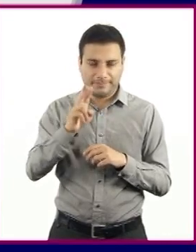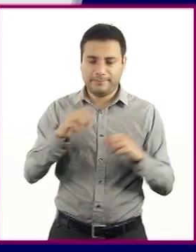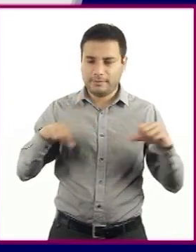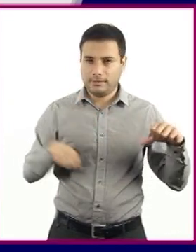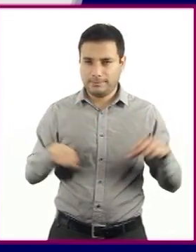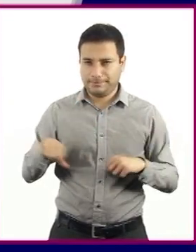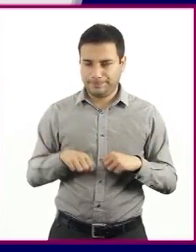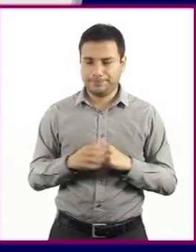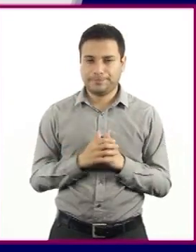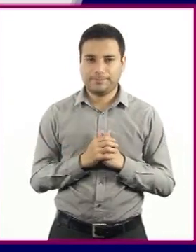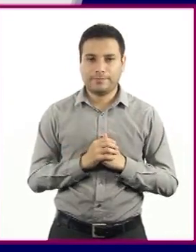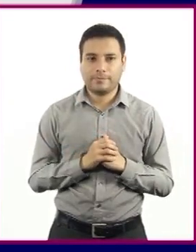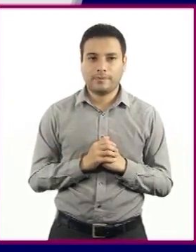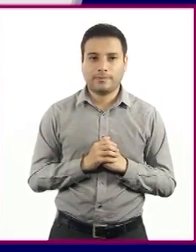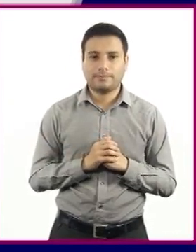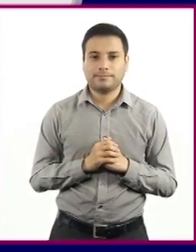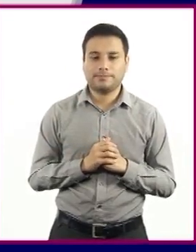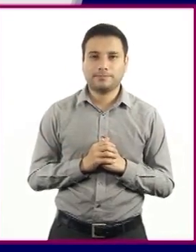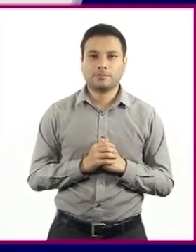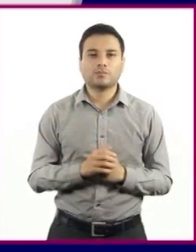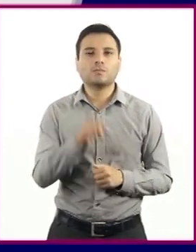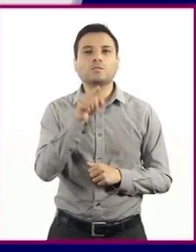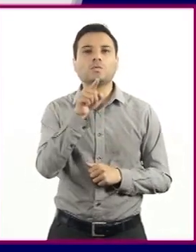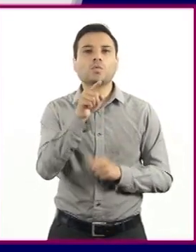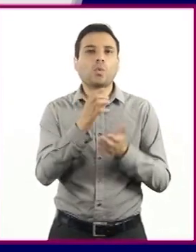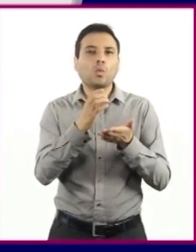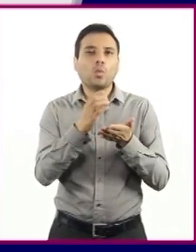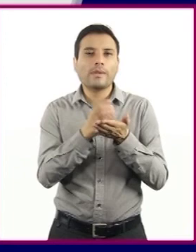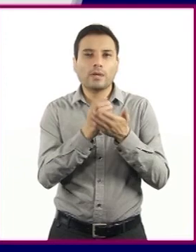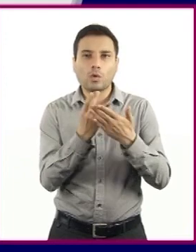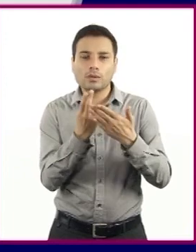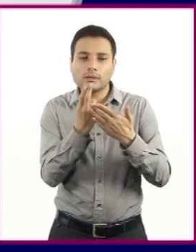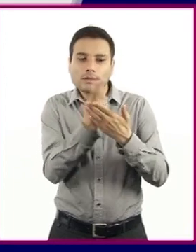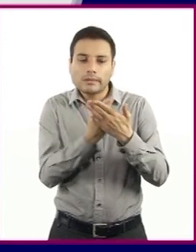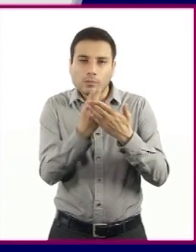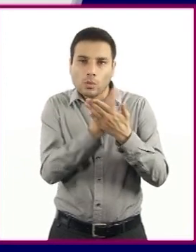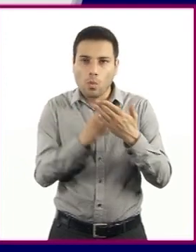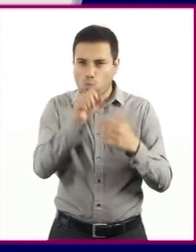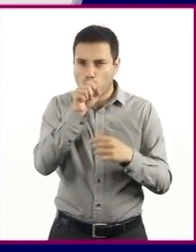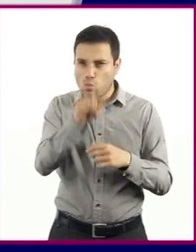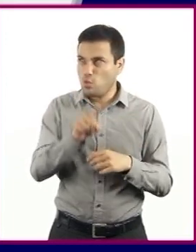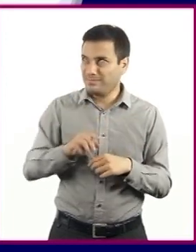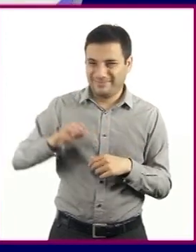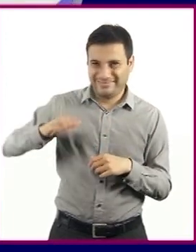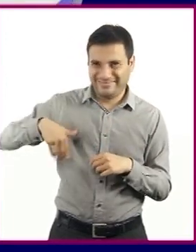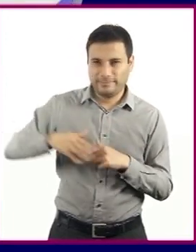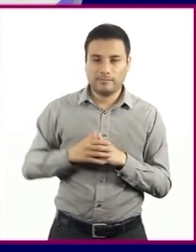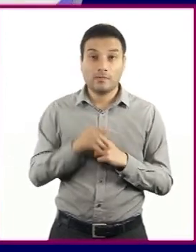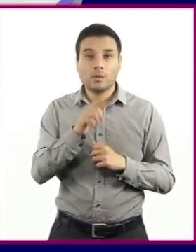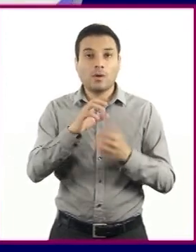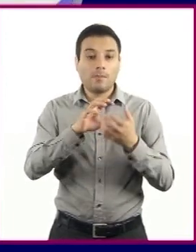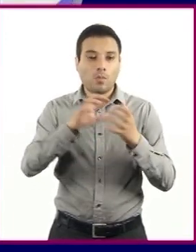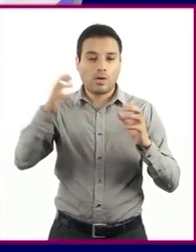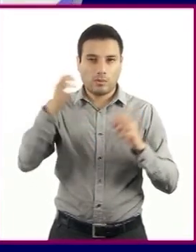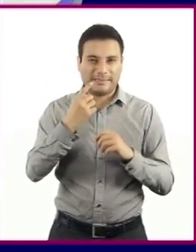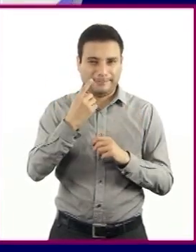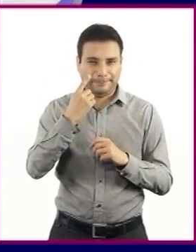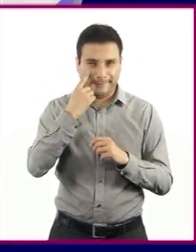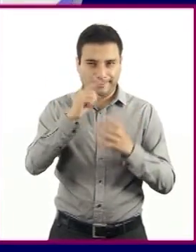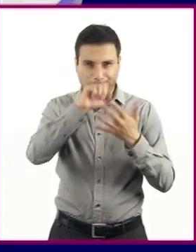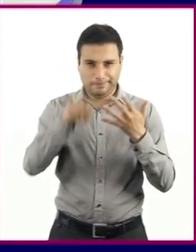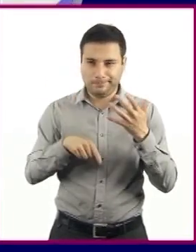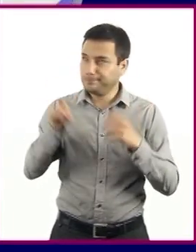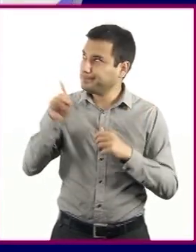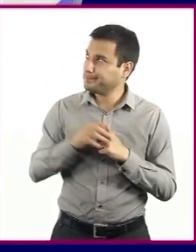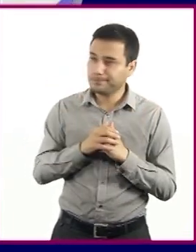químico. Representen en su cuaderno el diagrama de Lewis de las siguientes moléculas utilizando una tabla como la que